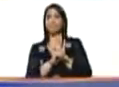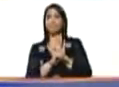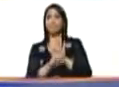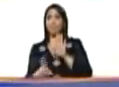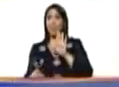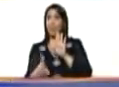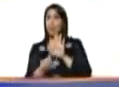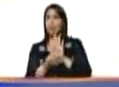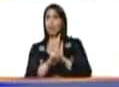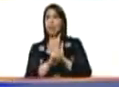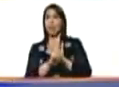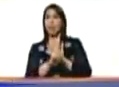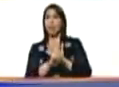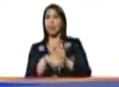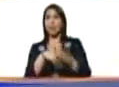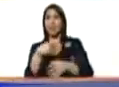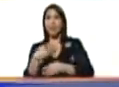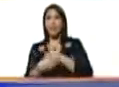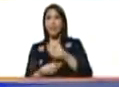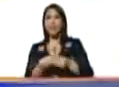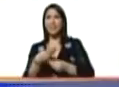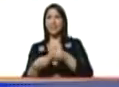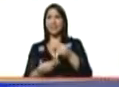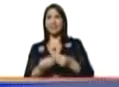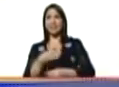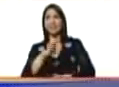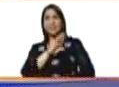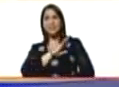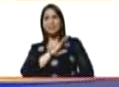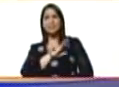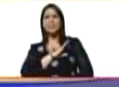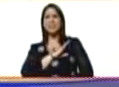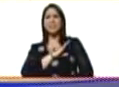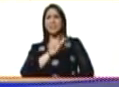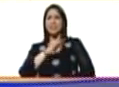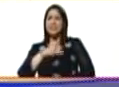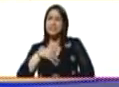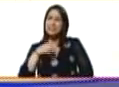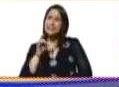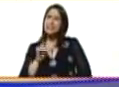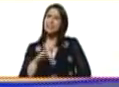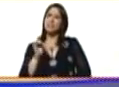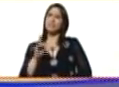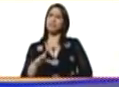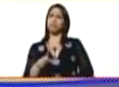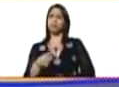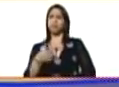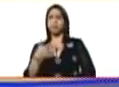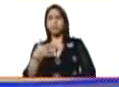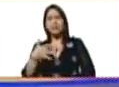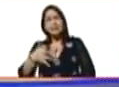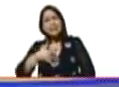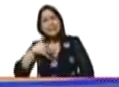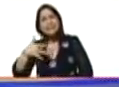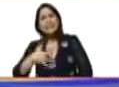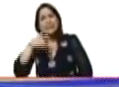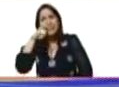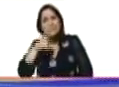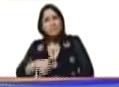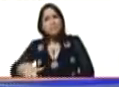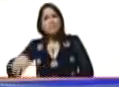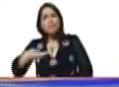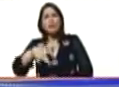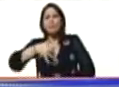Esta es la ley hecha de mis sufrires, de mis dolores, del sufrir del pueblo, de